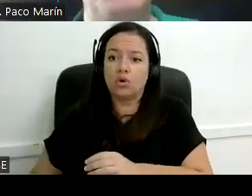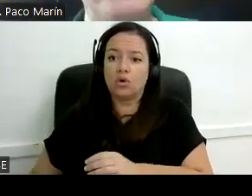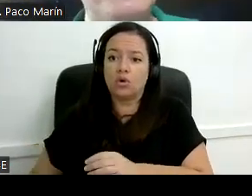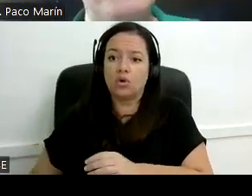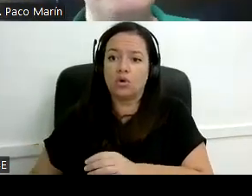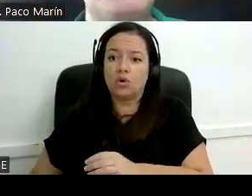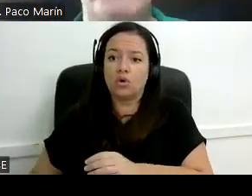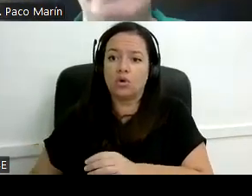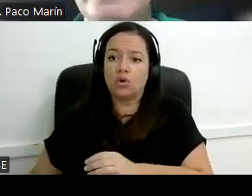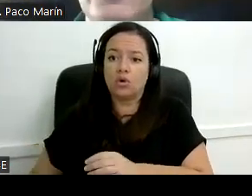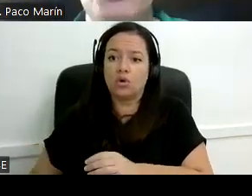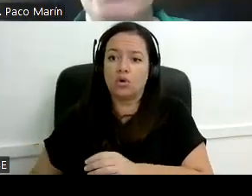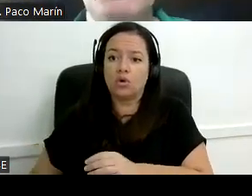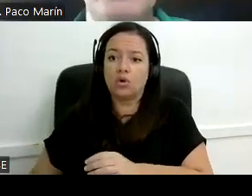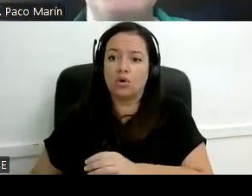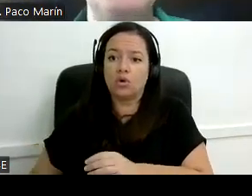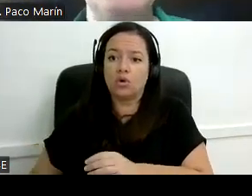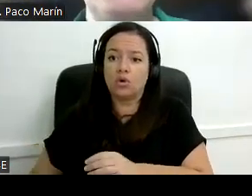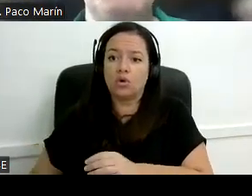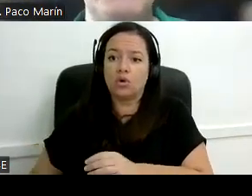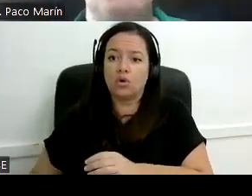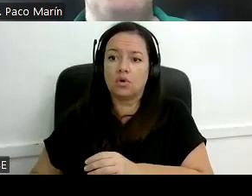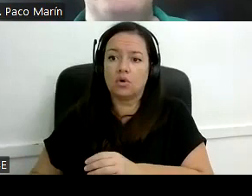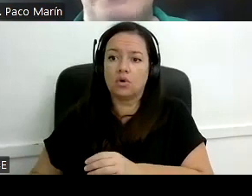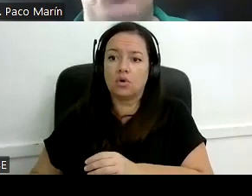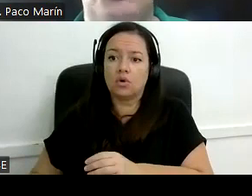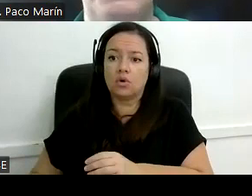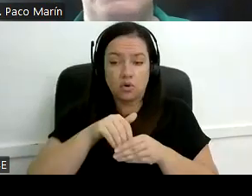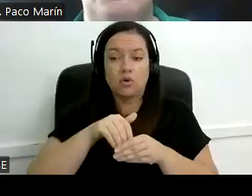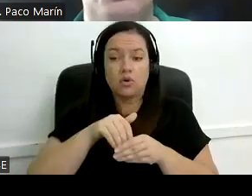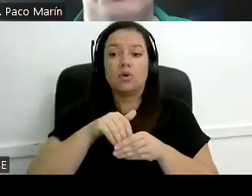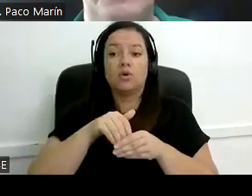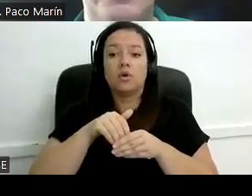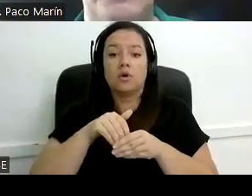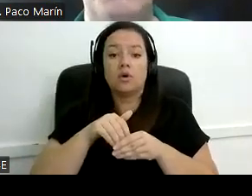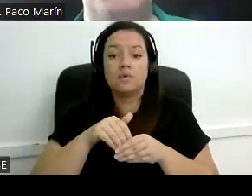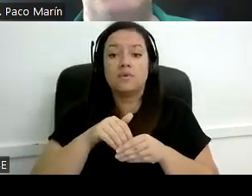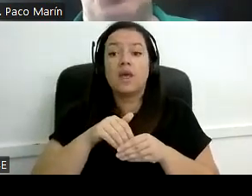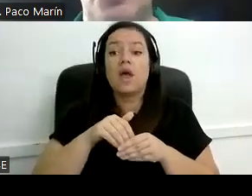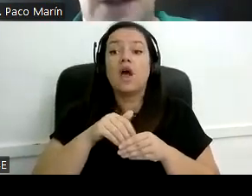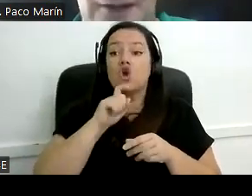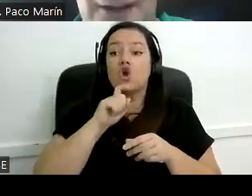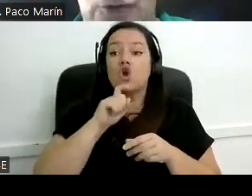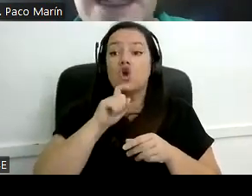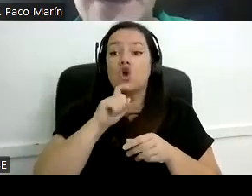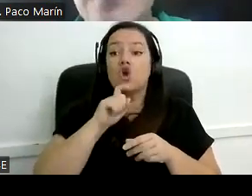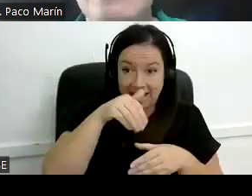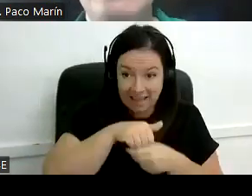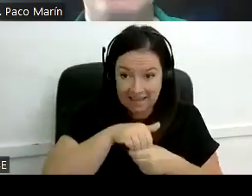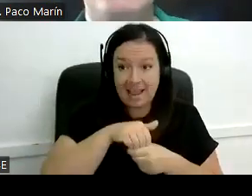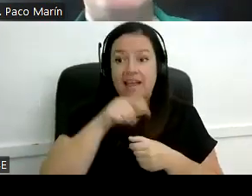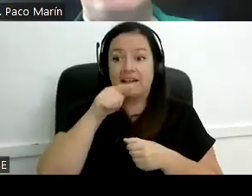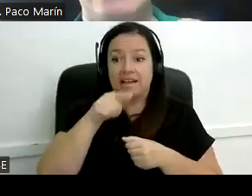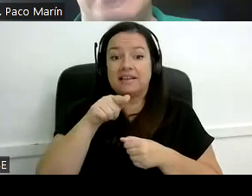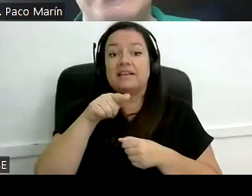las proteínas, pues el triptófano es el aminoácido precursor de dos neurotransmisores. Por un lado, la serotonina,